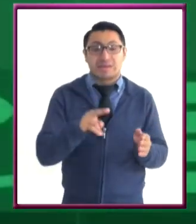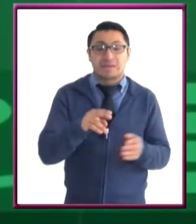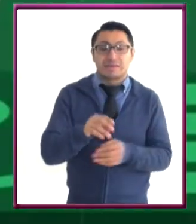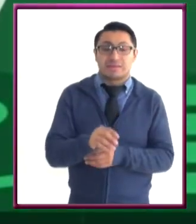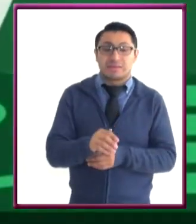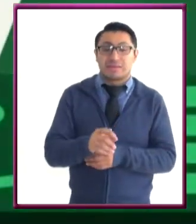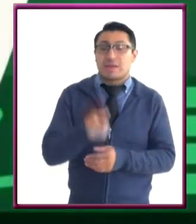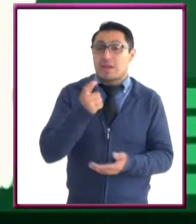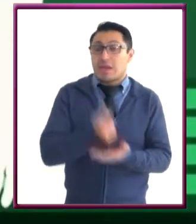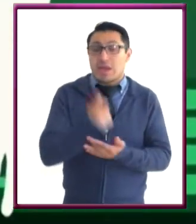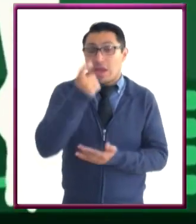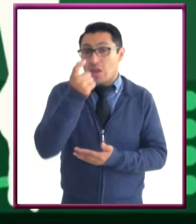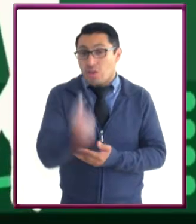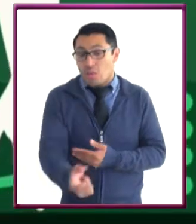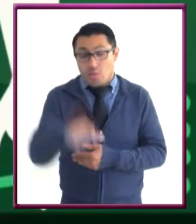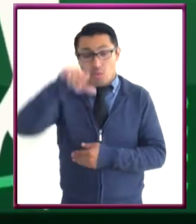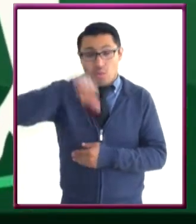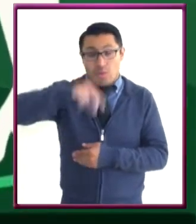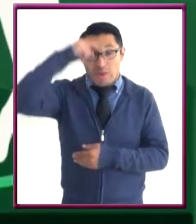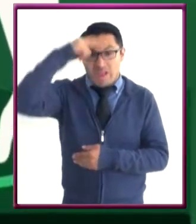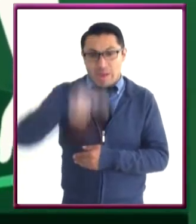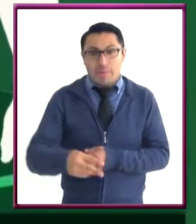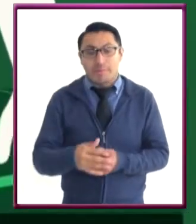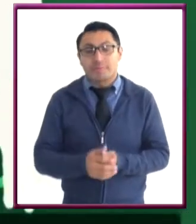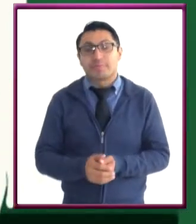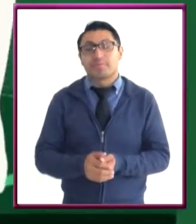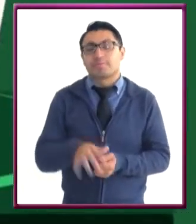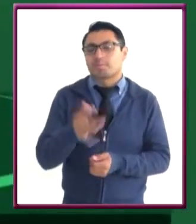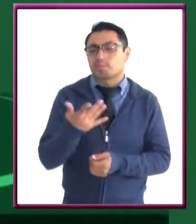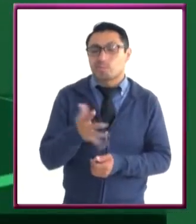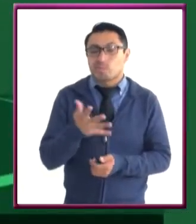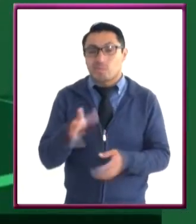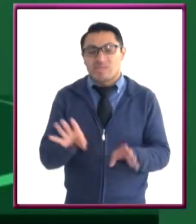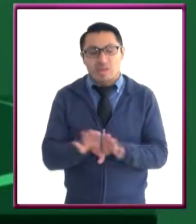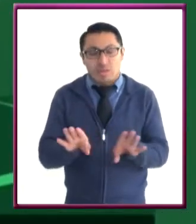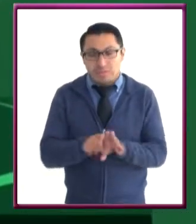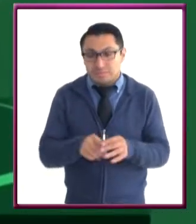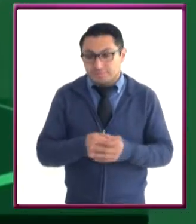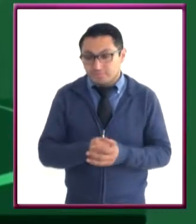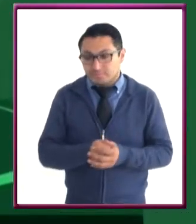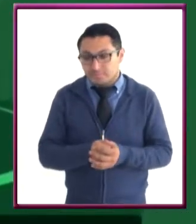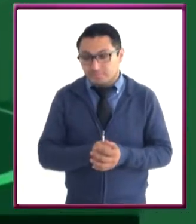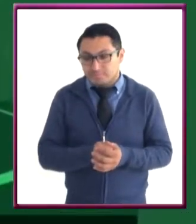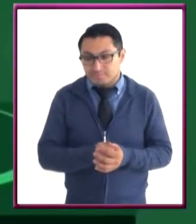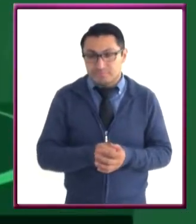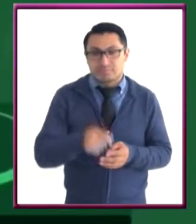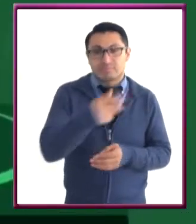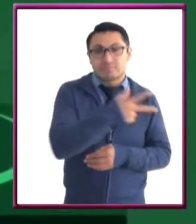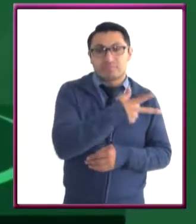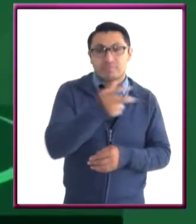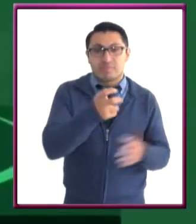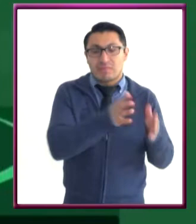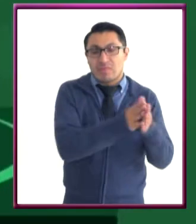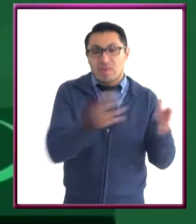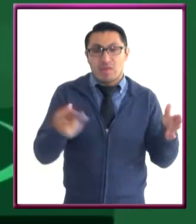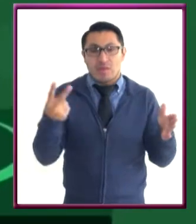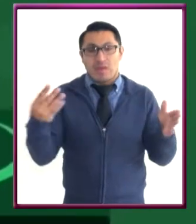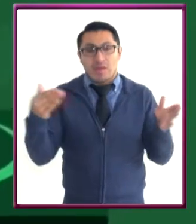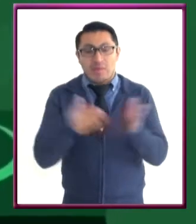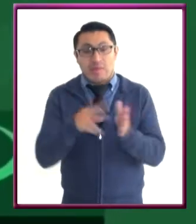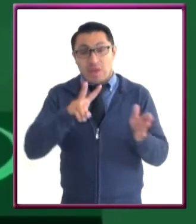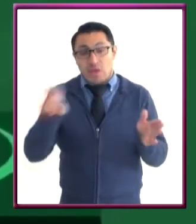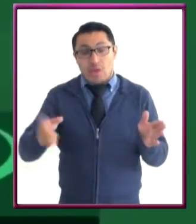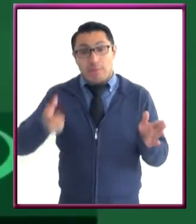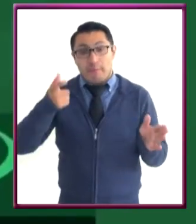de cuenta de la Ciudad de México vigente, que aproximadamente equivale a una multa de 800 a